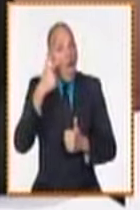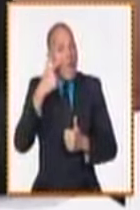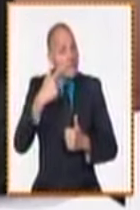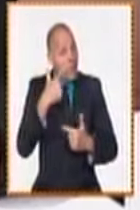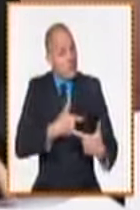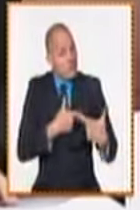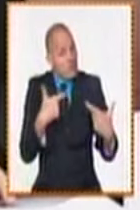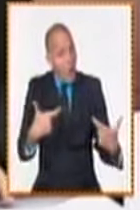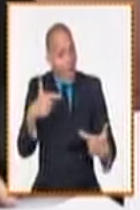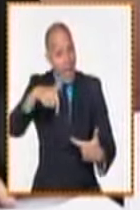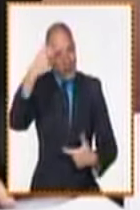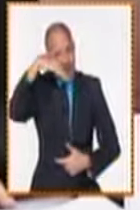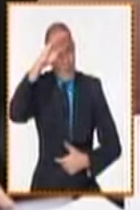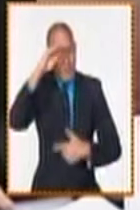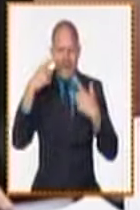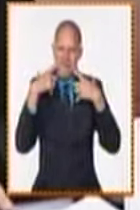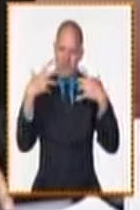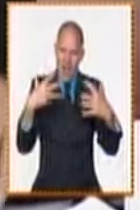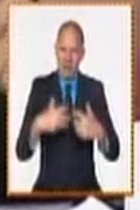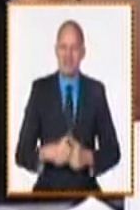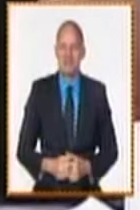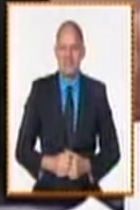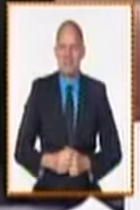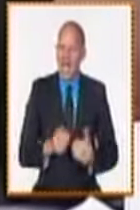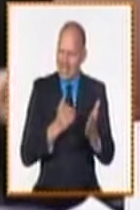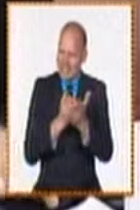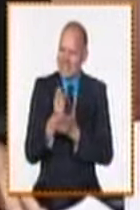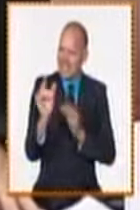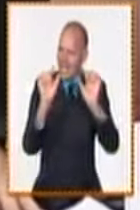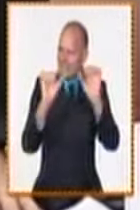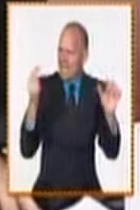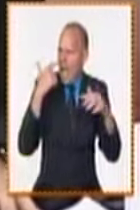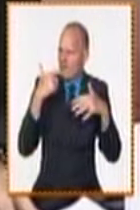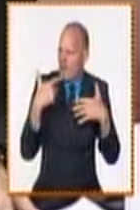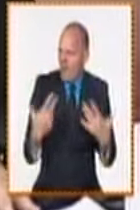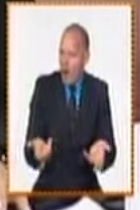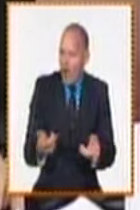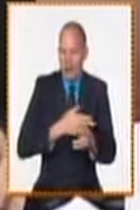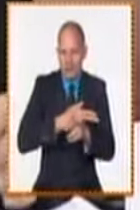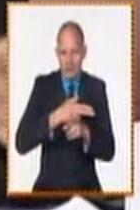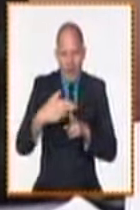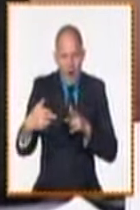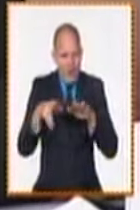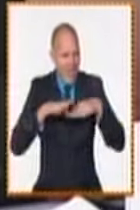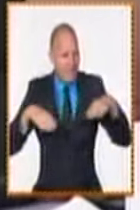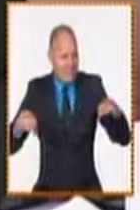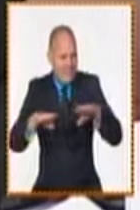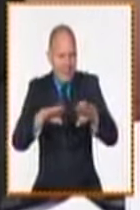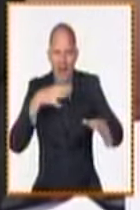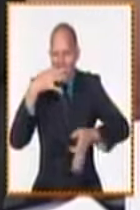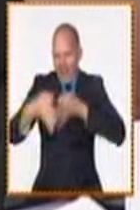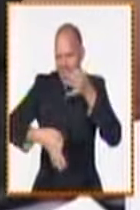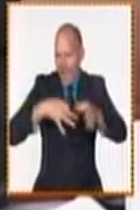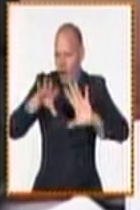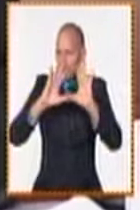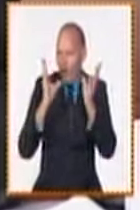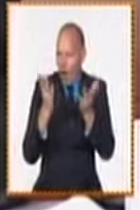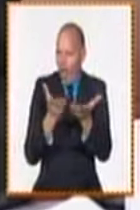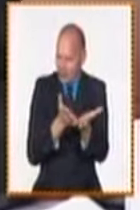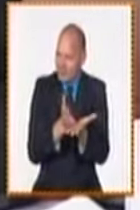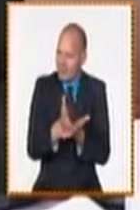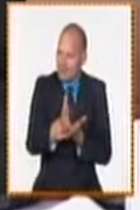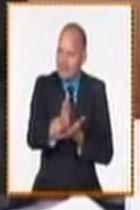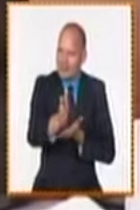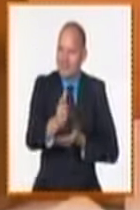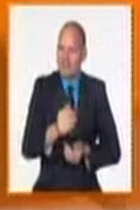ciudad hablamos hoy en nuestra mesa redonda, de esa historia que le ha dado Cuba y también de ese presente que se sigue labrando en este